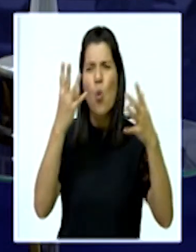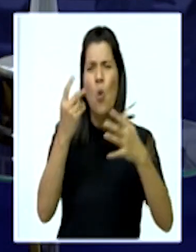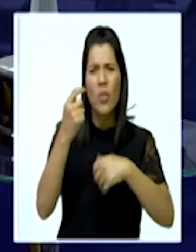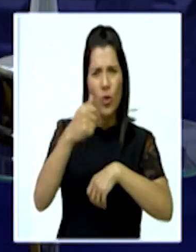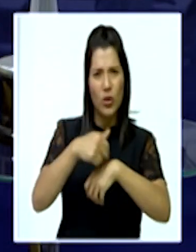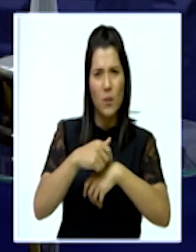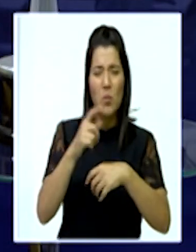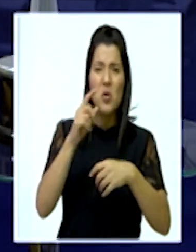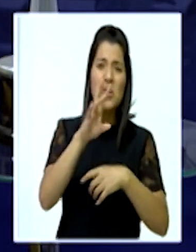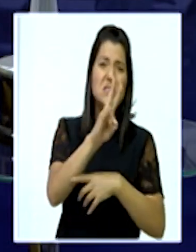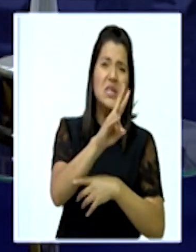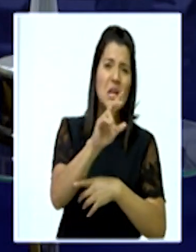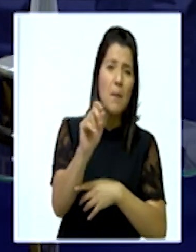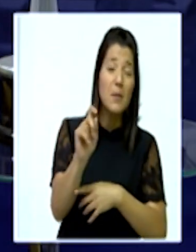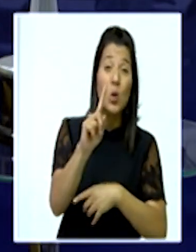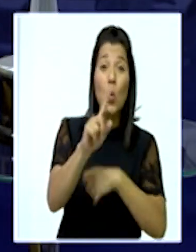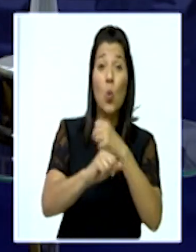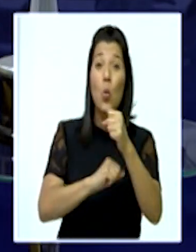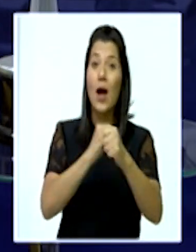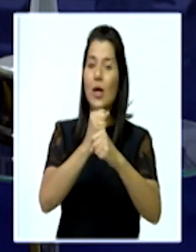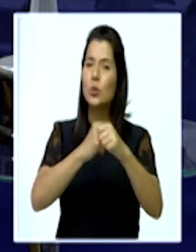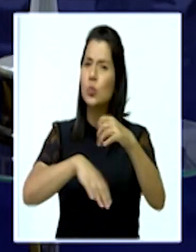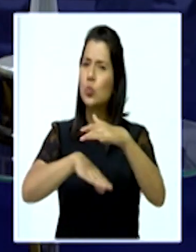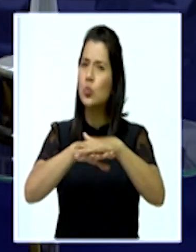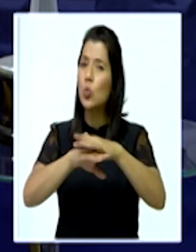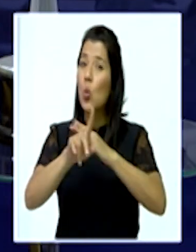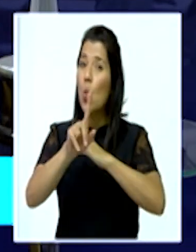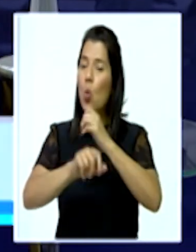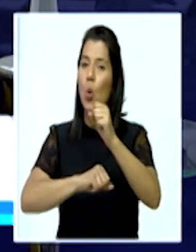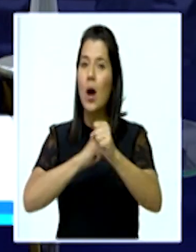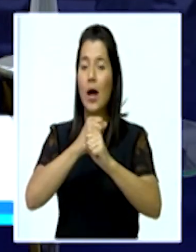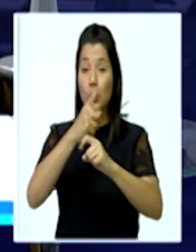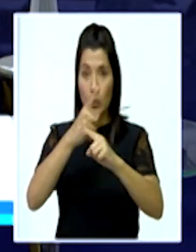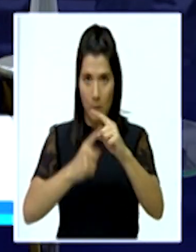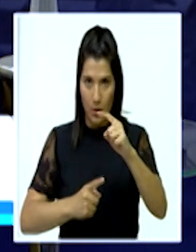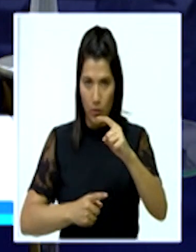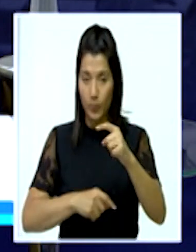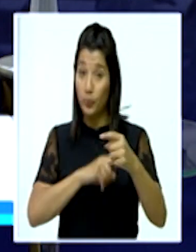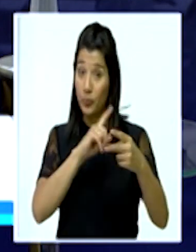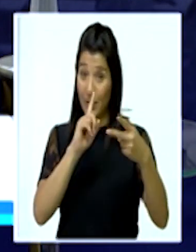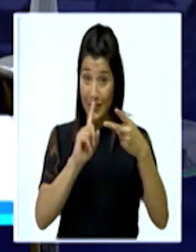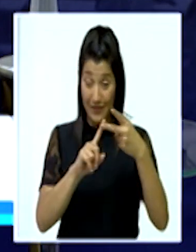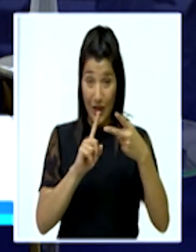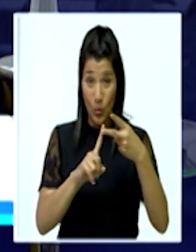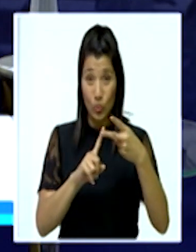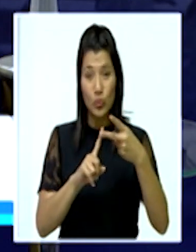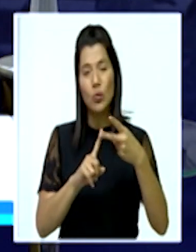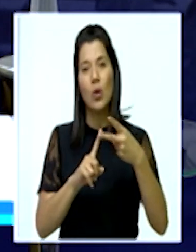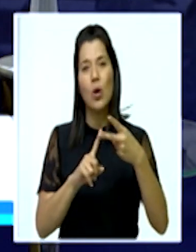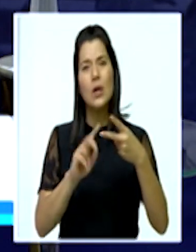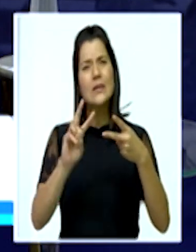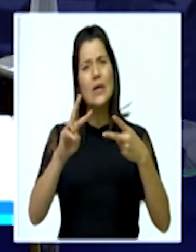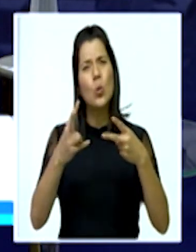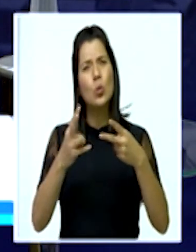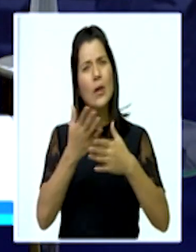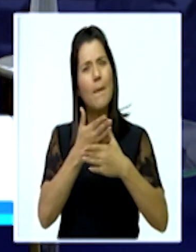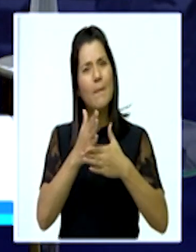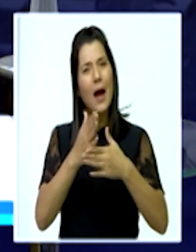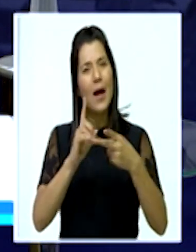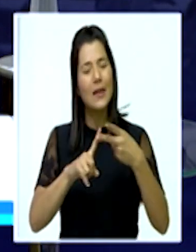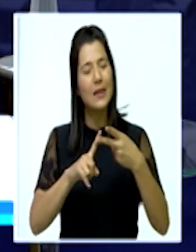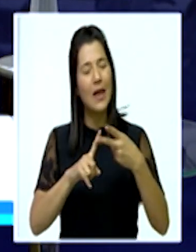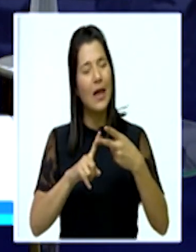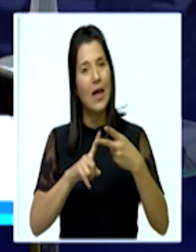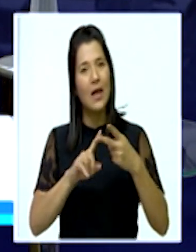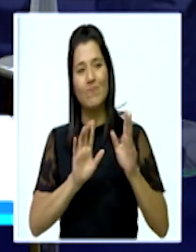7 meses, 1 año, mucho año y medio. El segundo paso del duelo es la negación. Dentro de esa